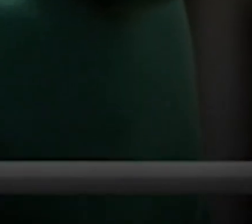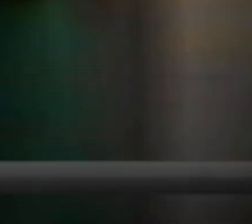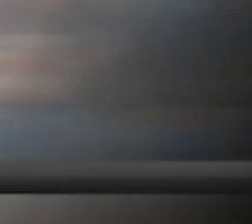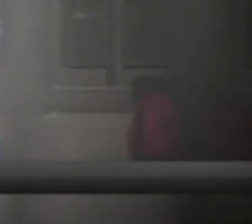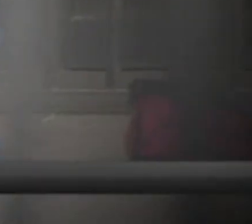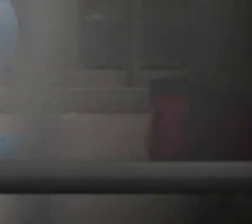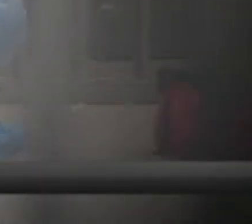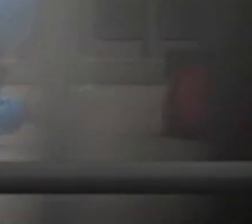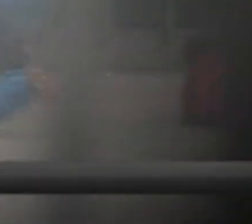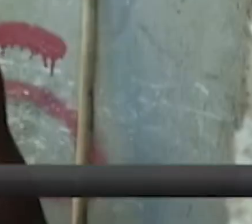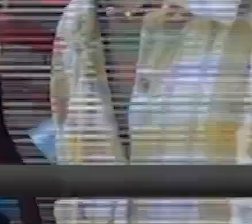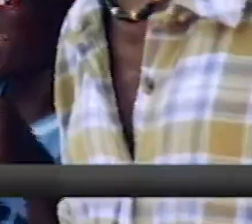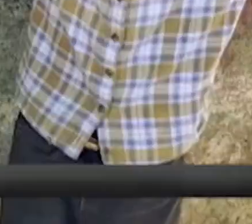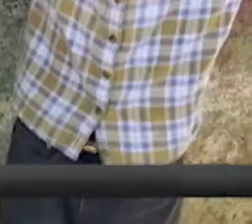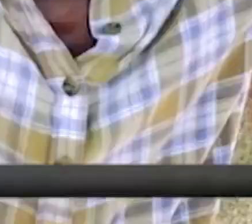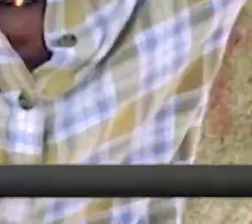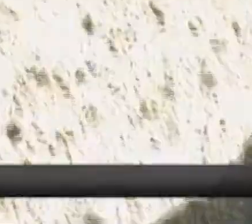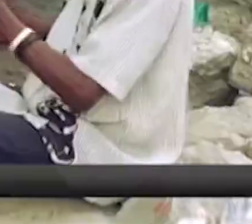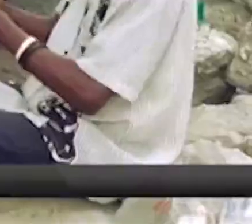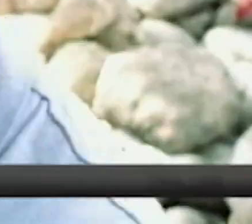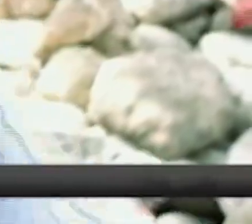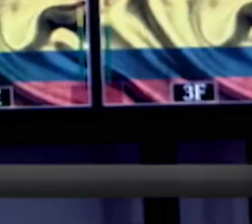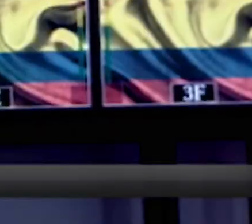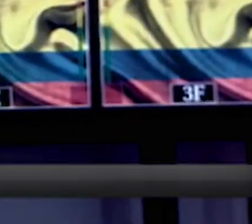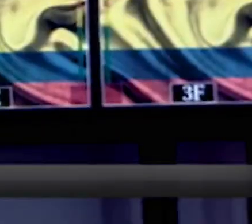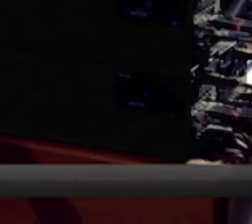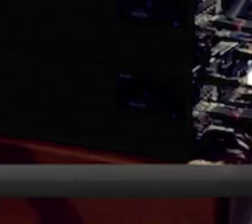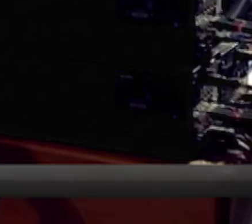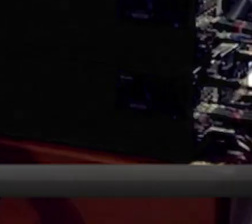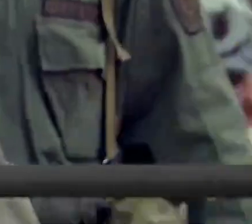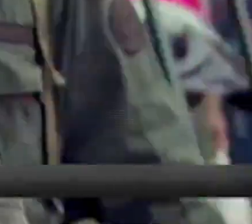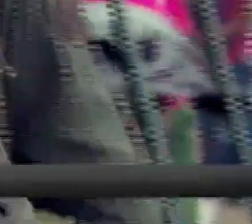presentamos un programa de reportajes especiales y profundos.